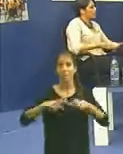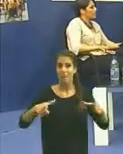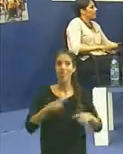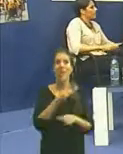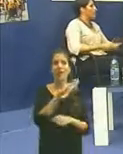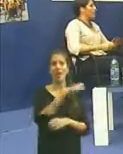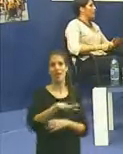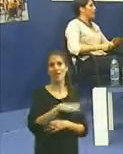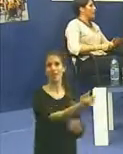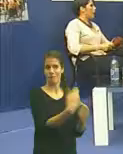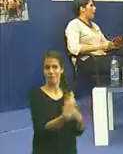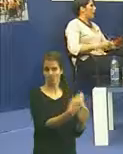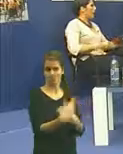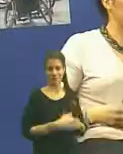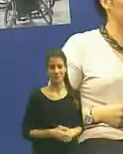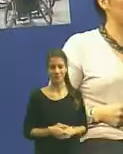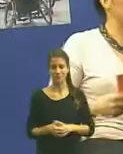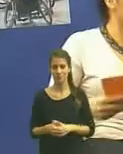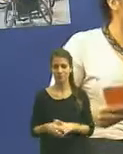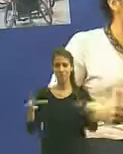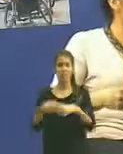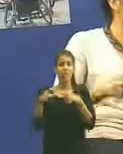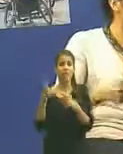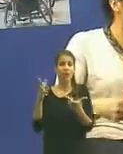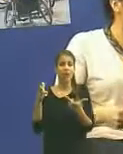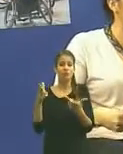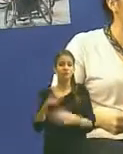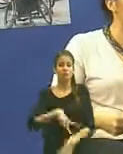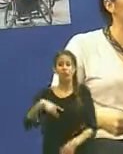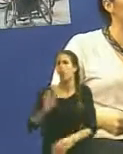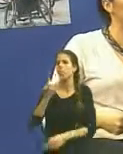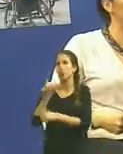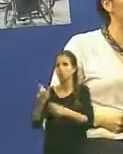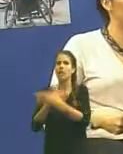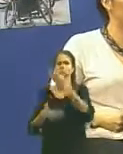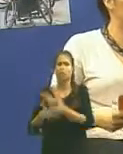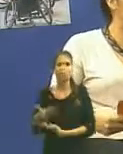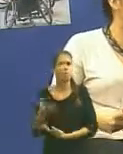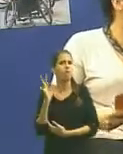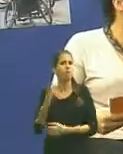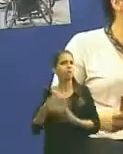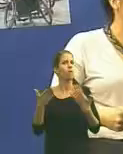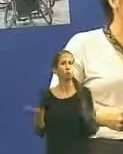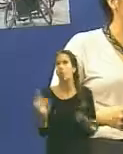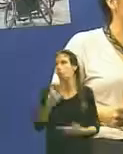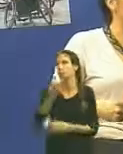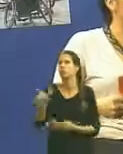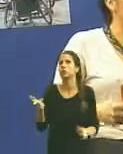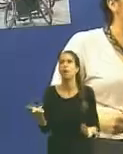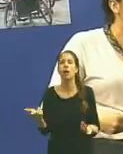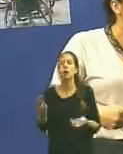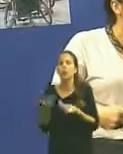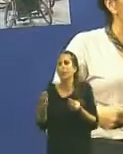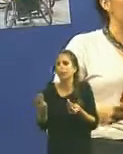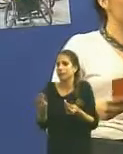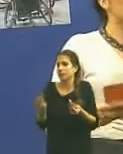estas terapias, pues para la sociedad en general, sobre todo para las personas que tengan alguna discapacidad, pero también pues para cualquier persona que pueda